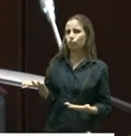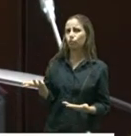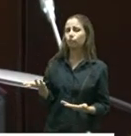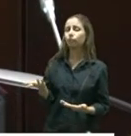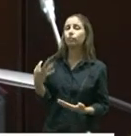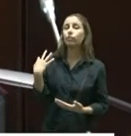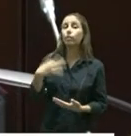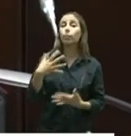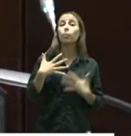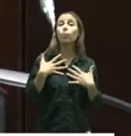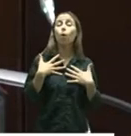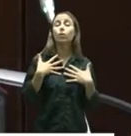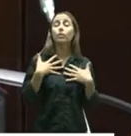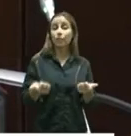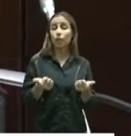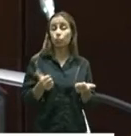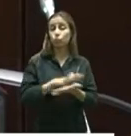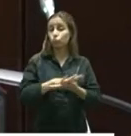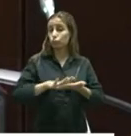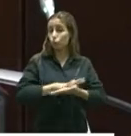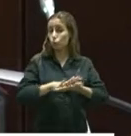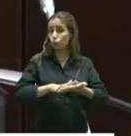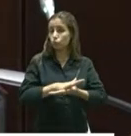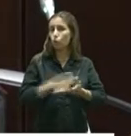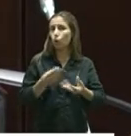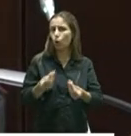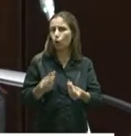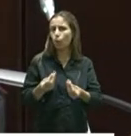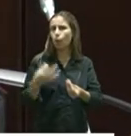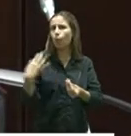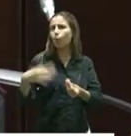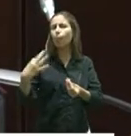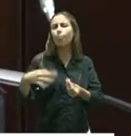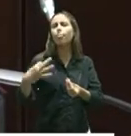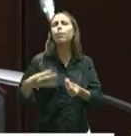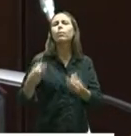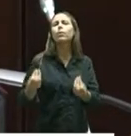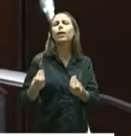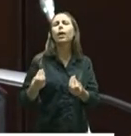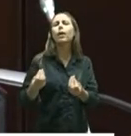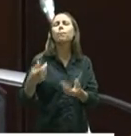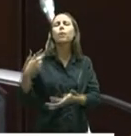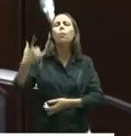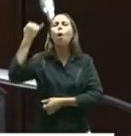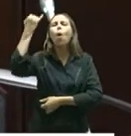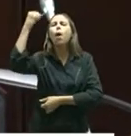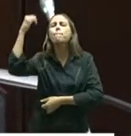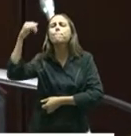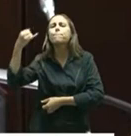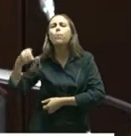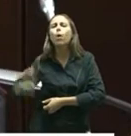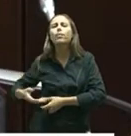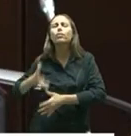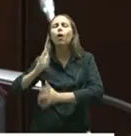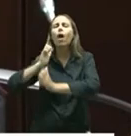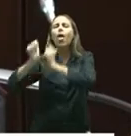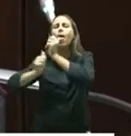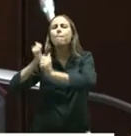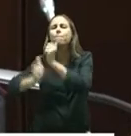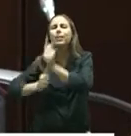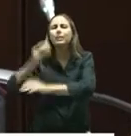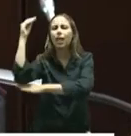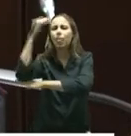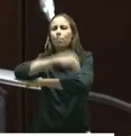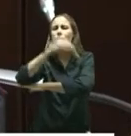resolver el problema de salud nosotros lo venimos discutiendo hay que aplicarle un impuesto extraordinario a la renta petrolera se están llenando de plata se están